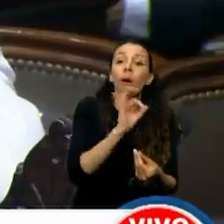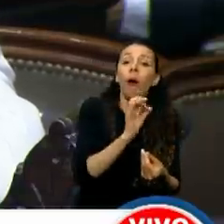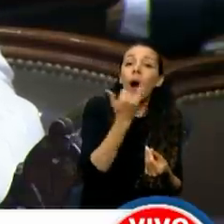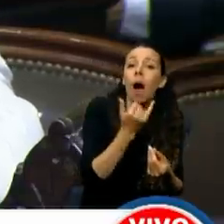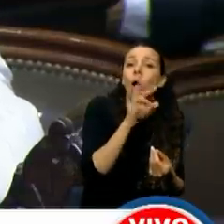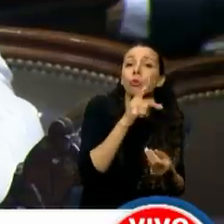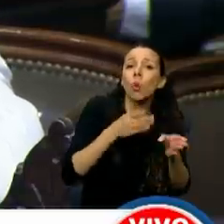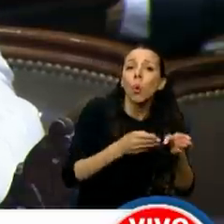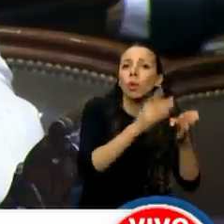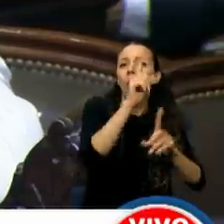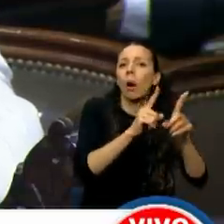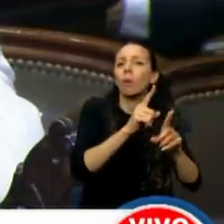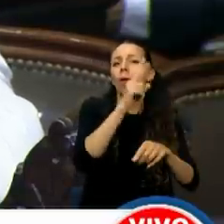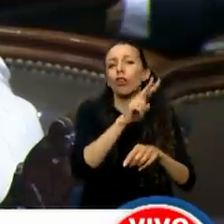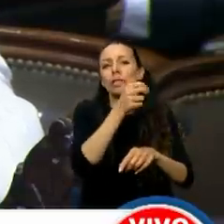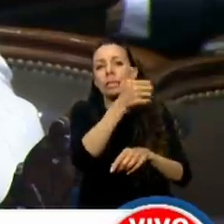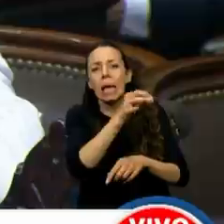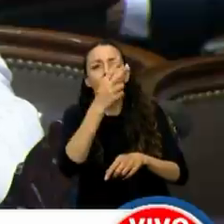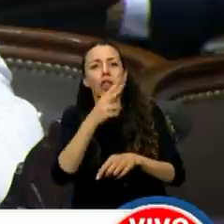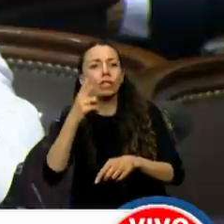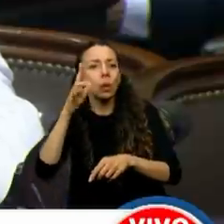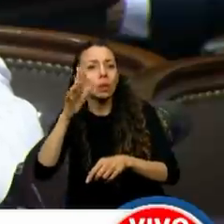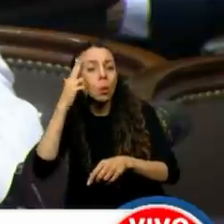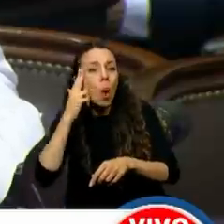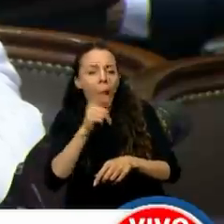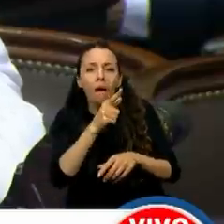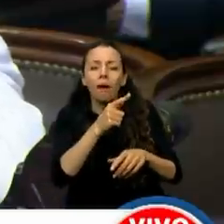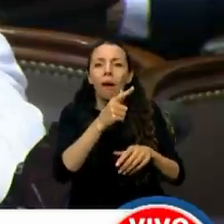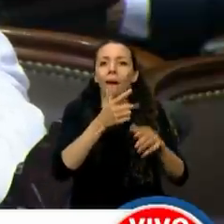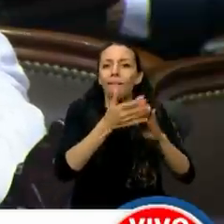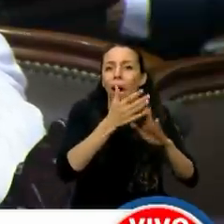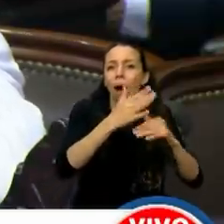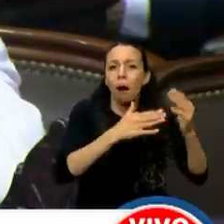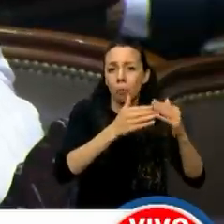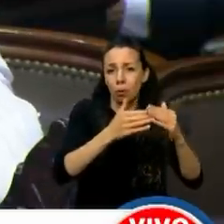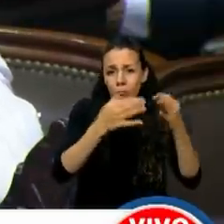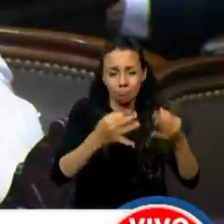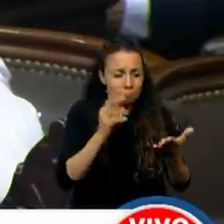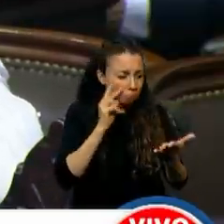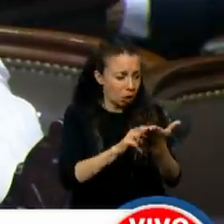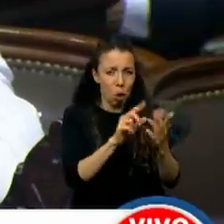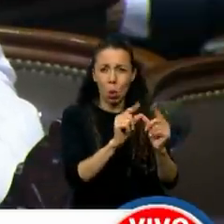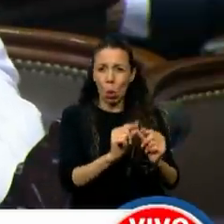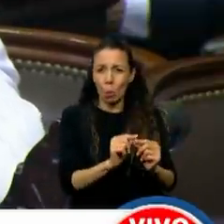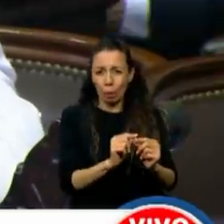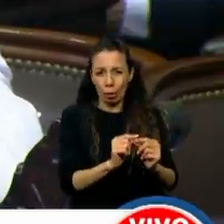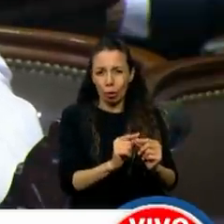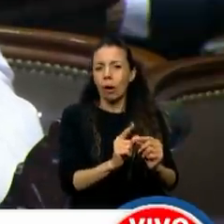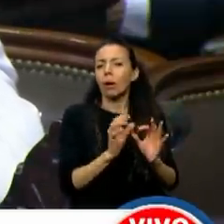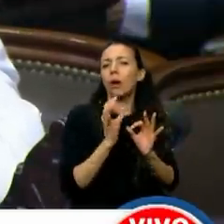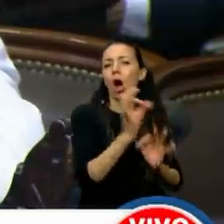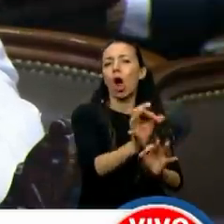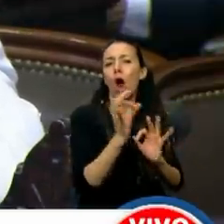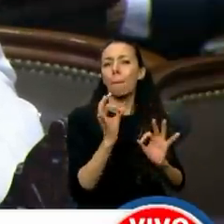las 260 o las 259 y cuando uno de los números apenas alcanzarán para hacer con unos kilómetros o como